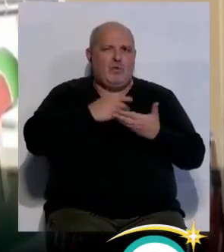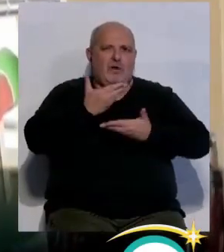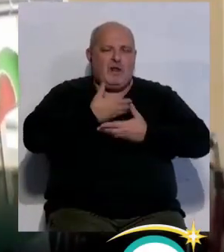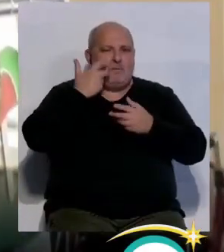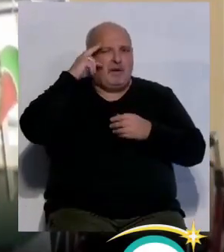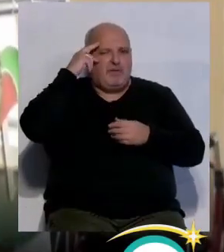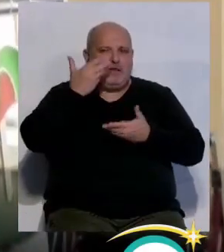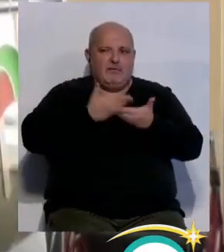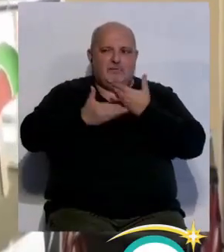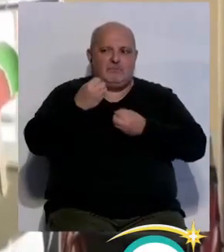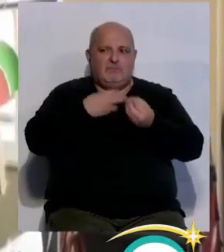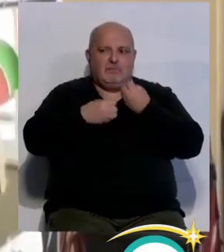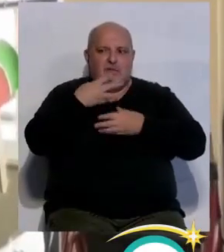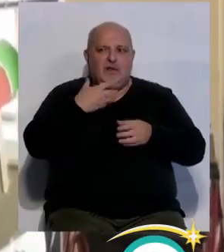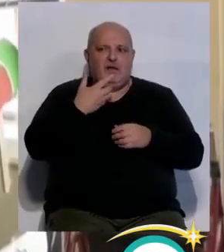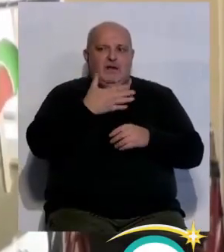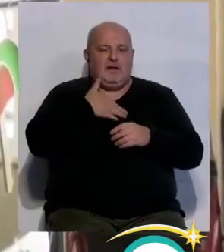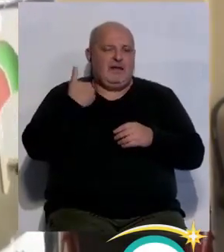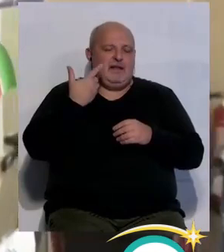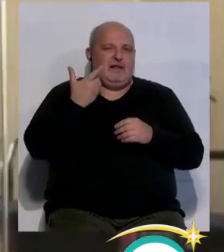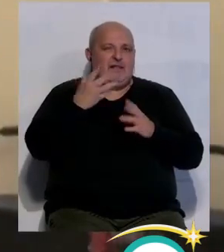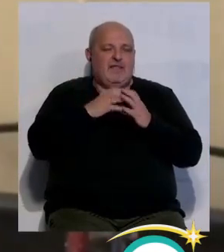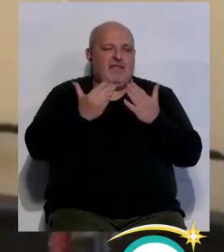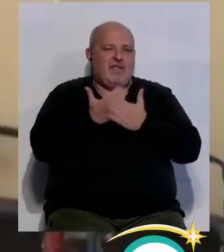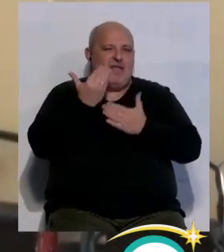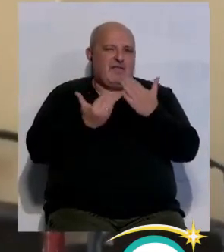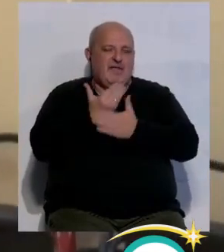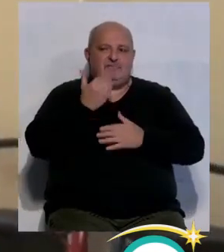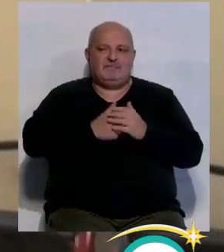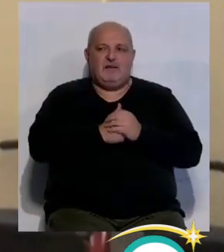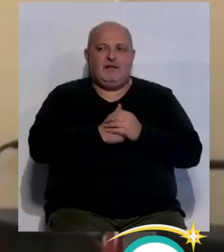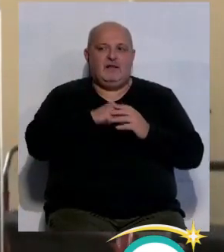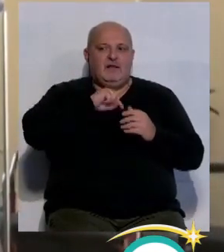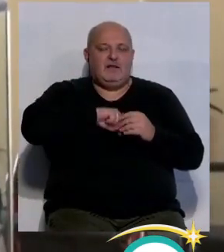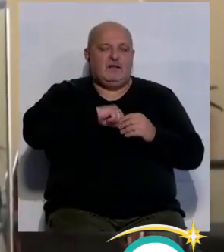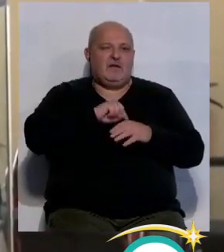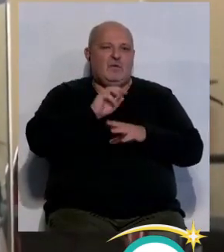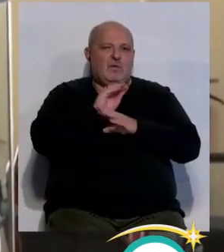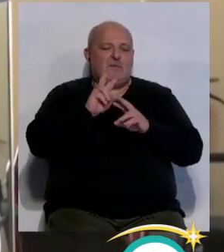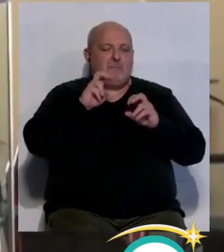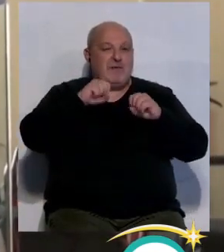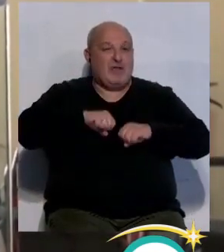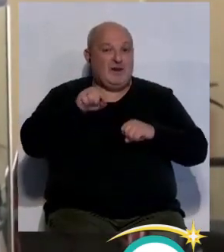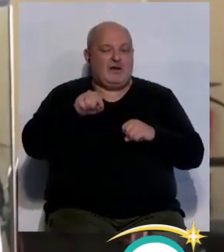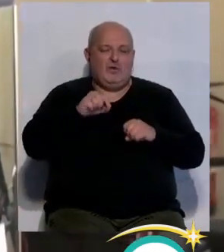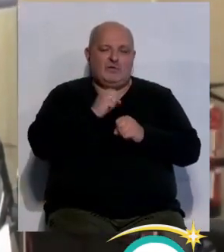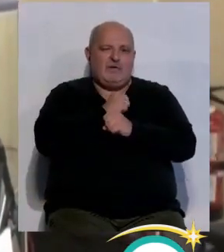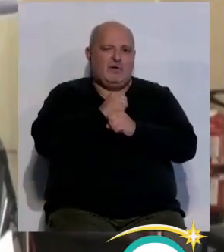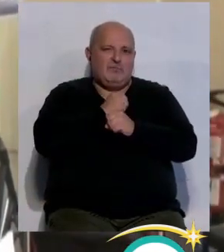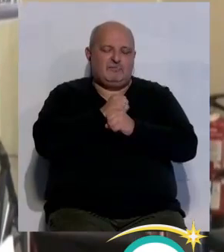sus experiencias, lo que se han pedido, lo que hacen en el día a día. La verdad que cuidar de los mayores es un